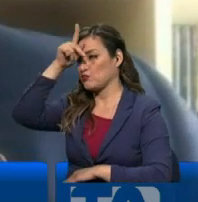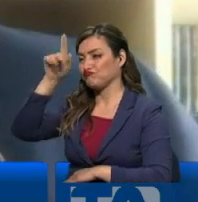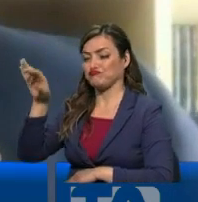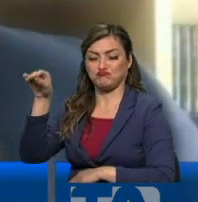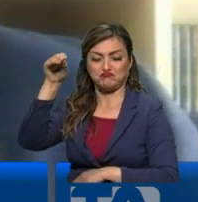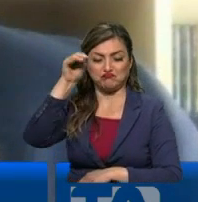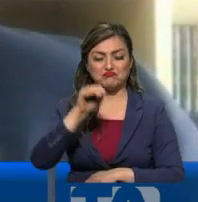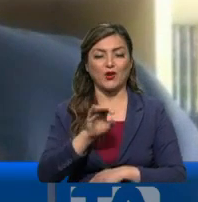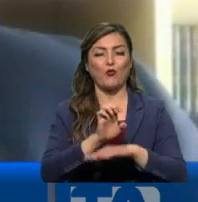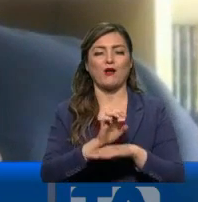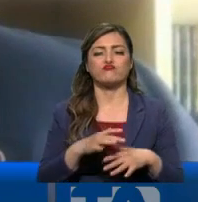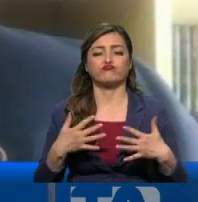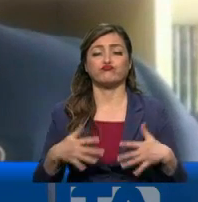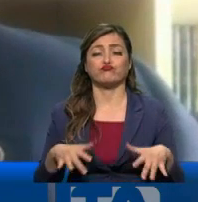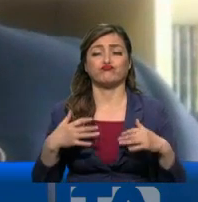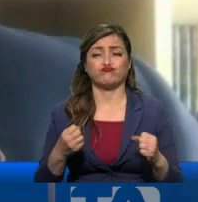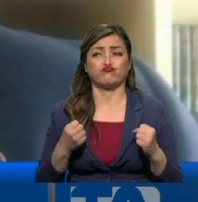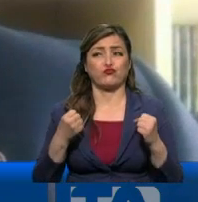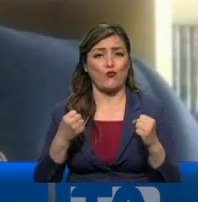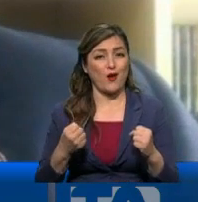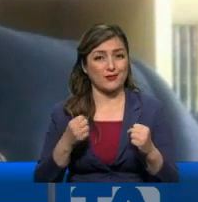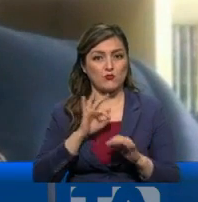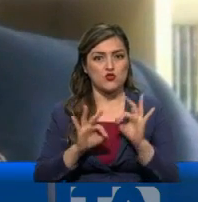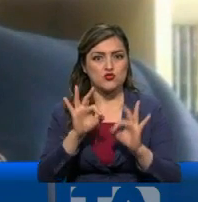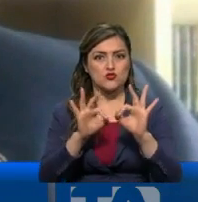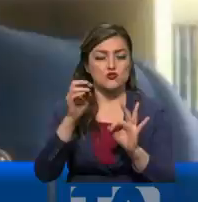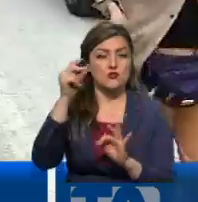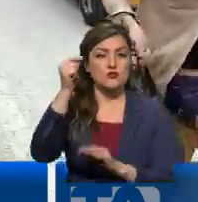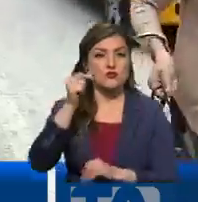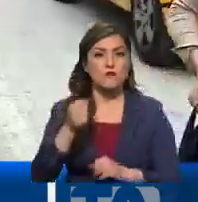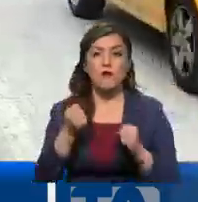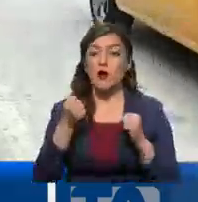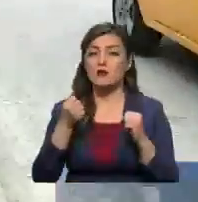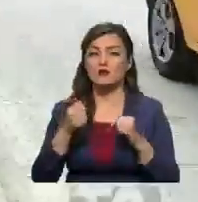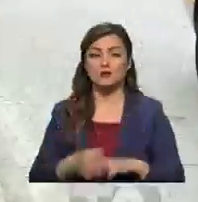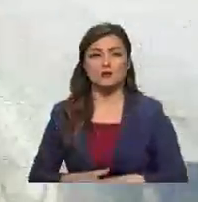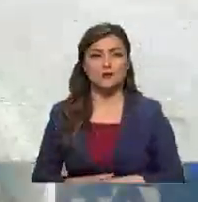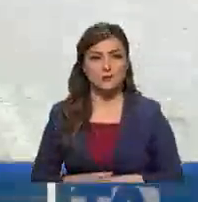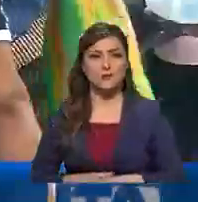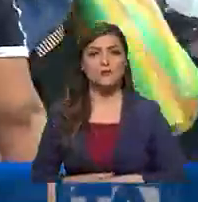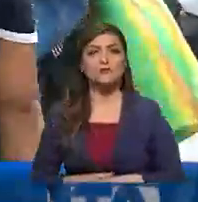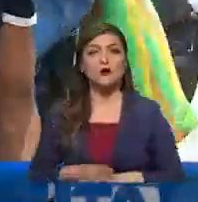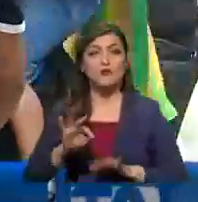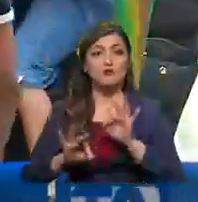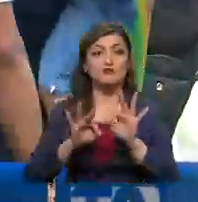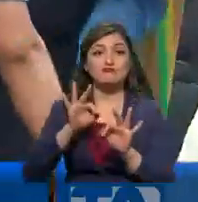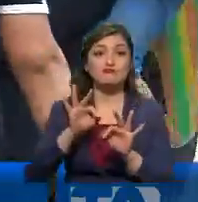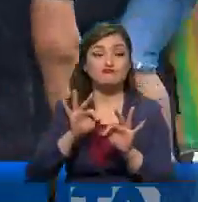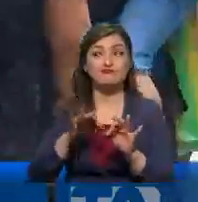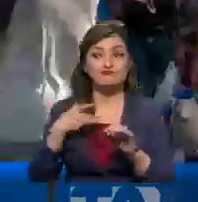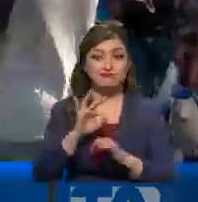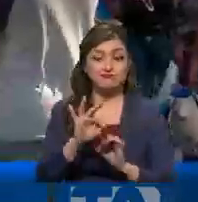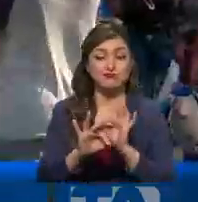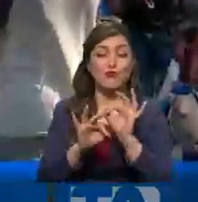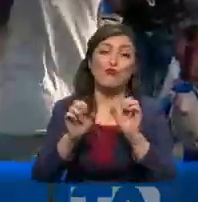una variante peligrosa que contagia rápidamente. Debido a la alta transmisibilidad de estas variantes, es